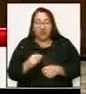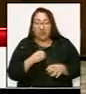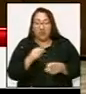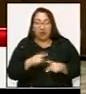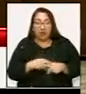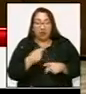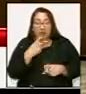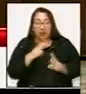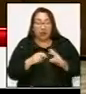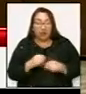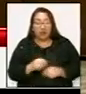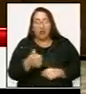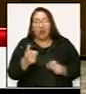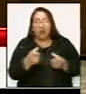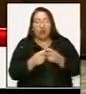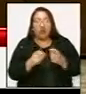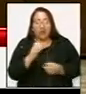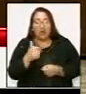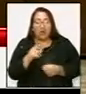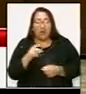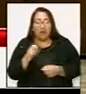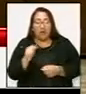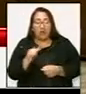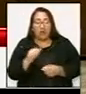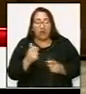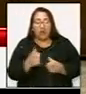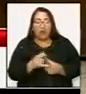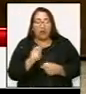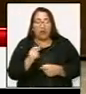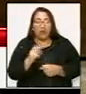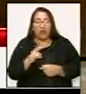La peligrosa palabra del congresista Campos y después el congresista Torres.